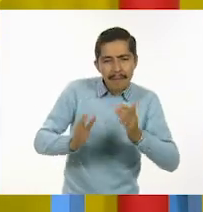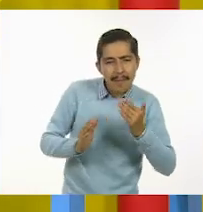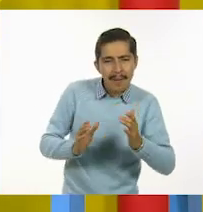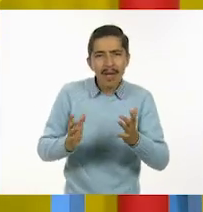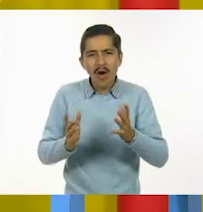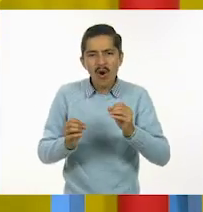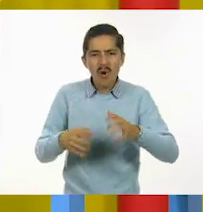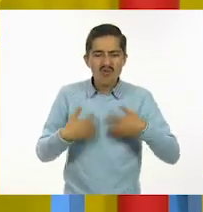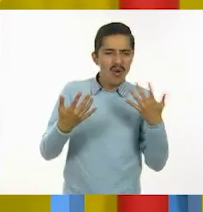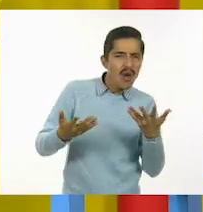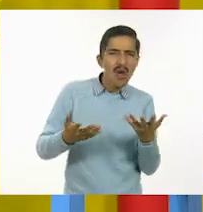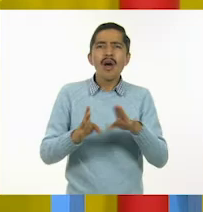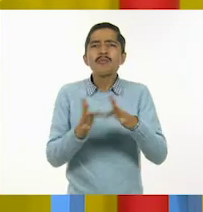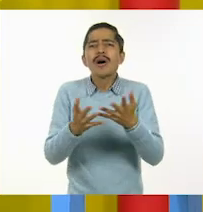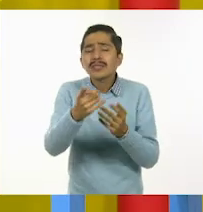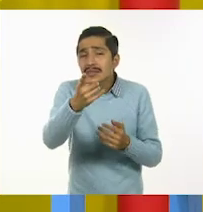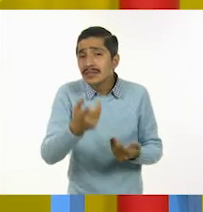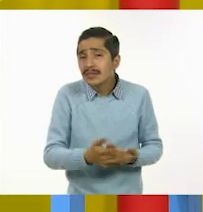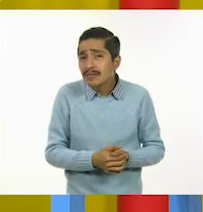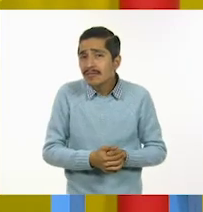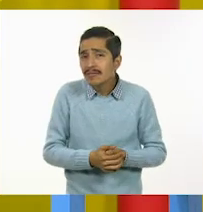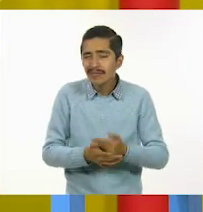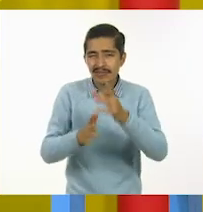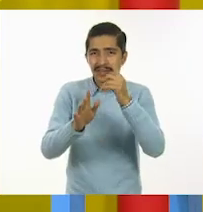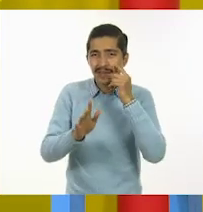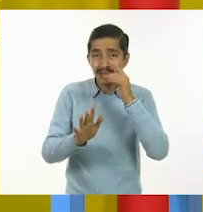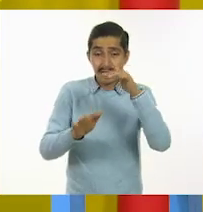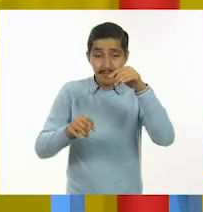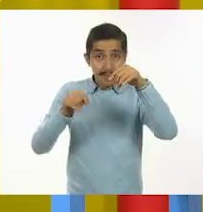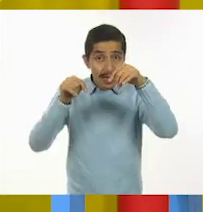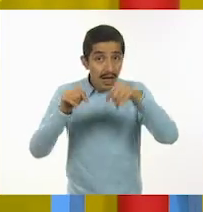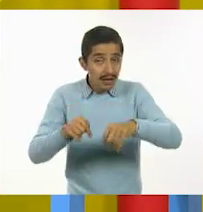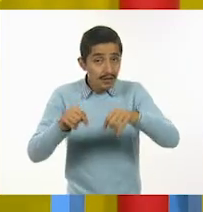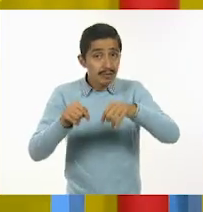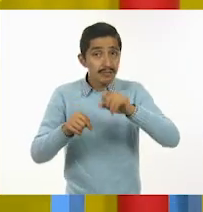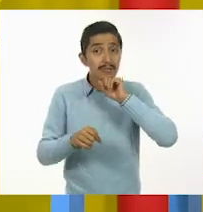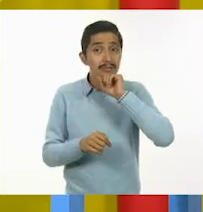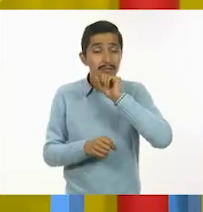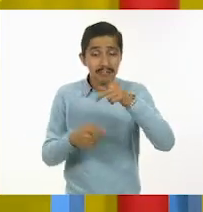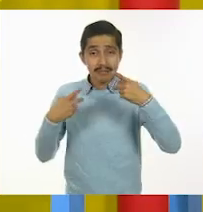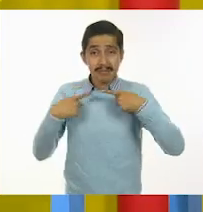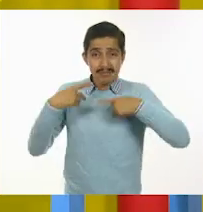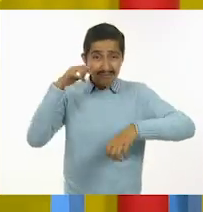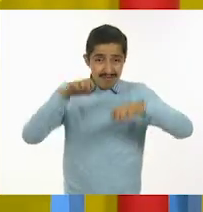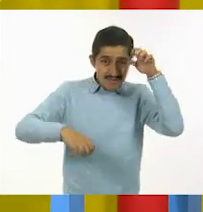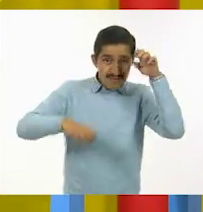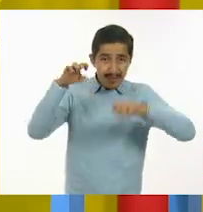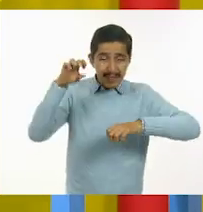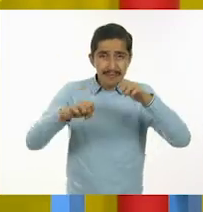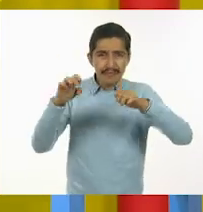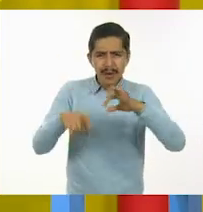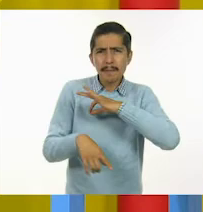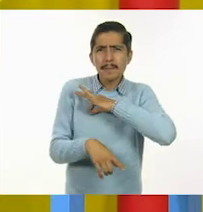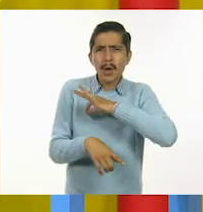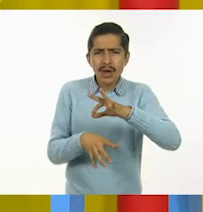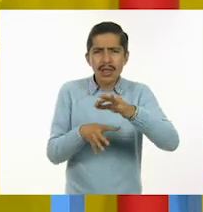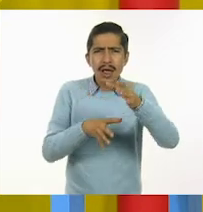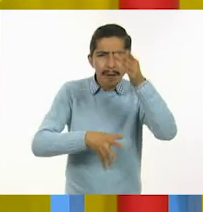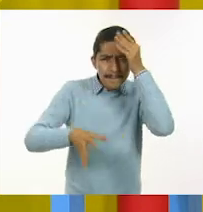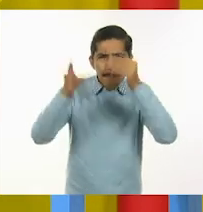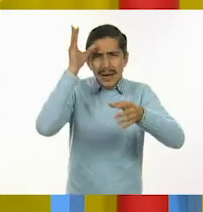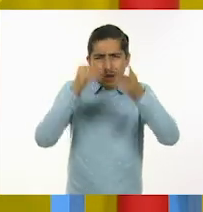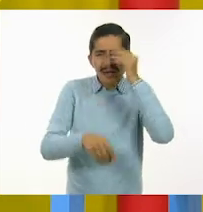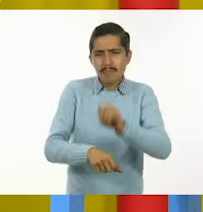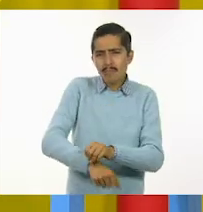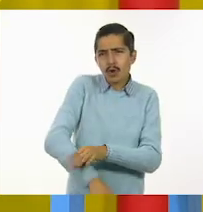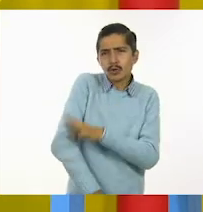niños y niñas. La ventaja de este espacio es que también las personas adultas podemos aprender sobre